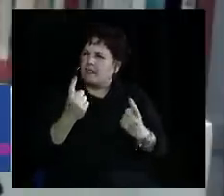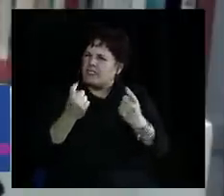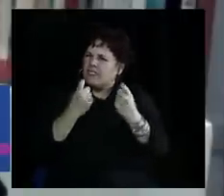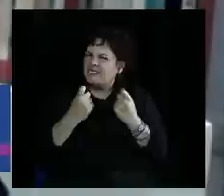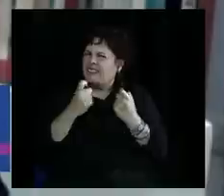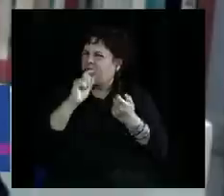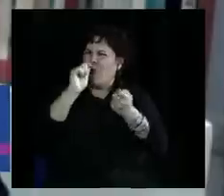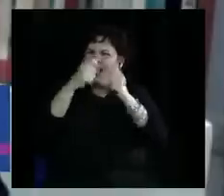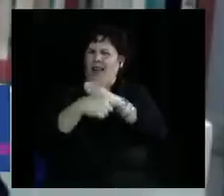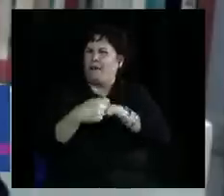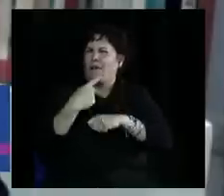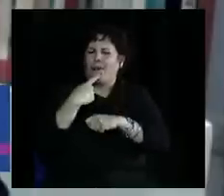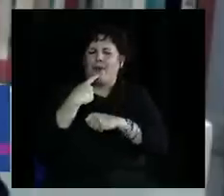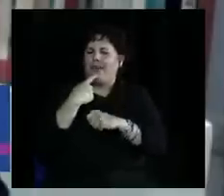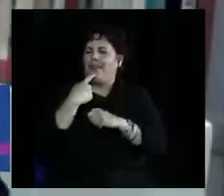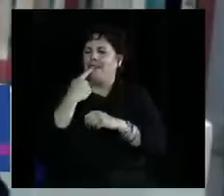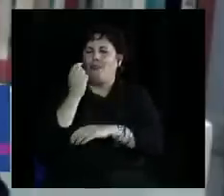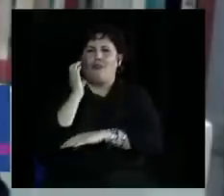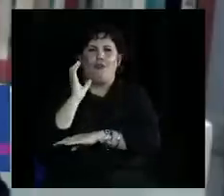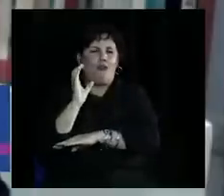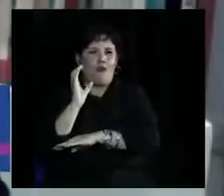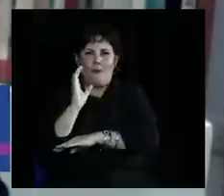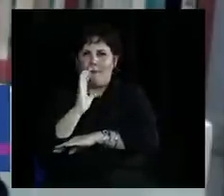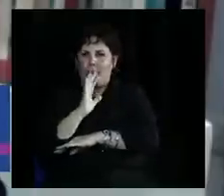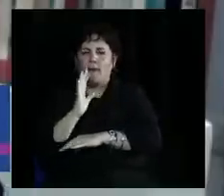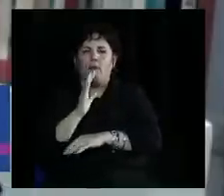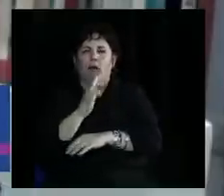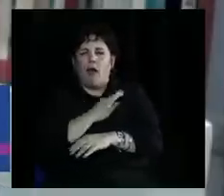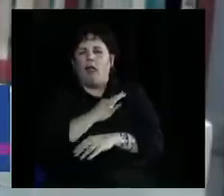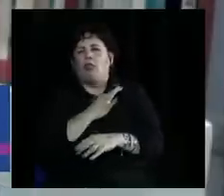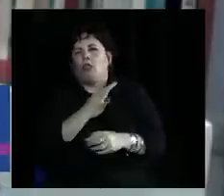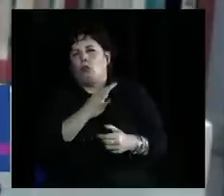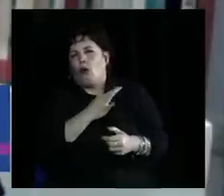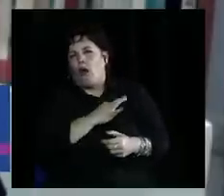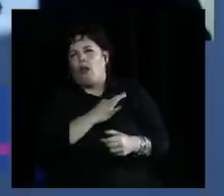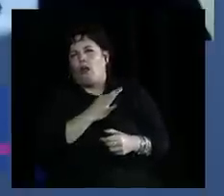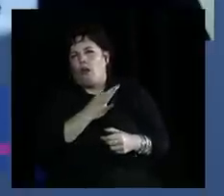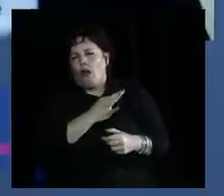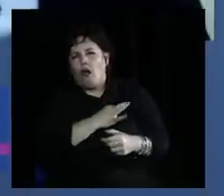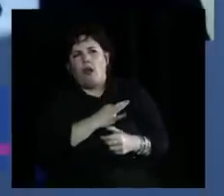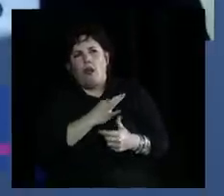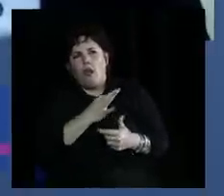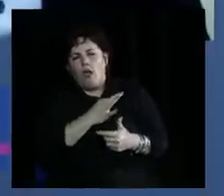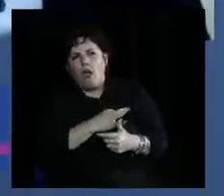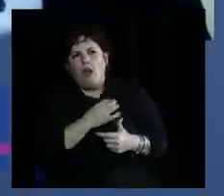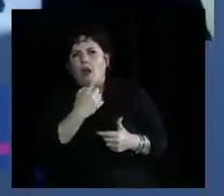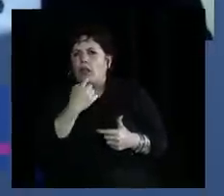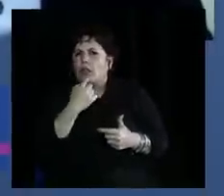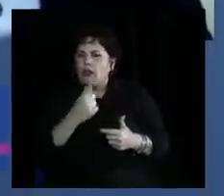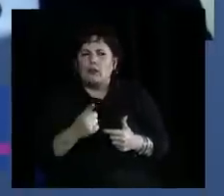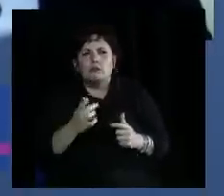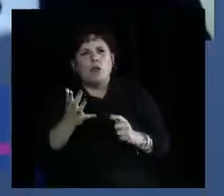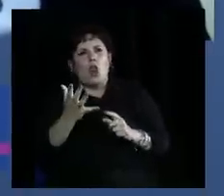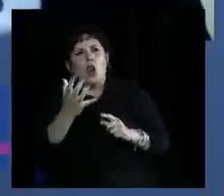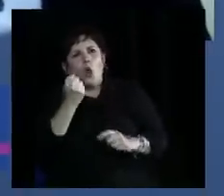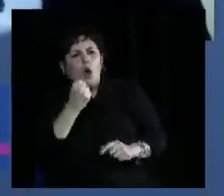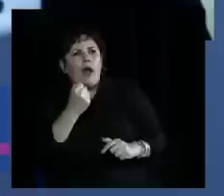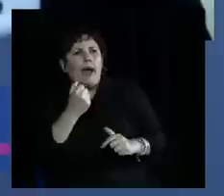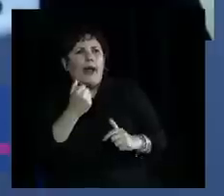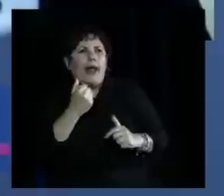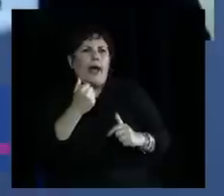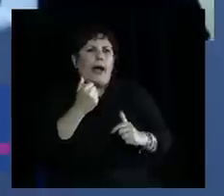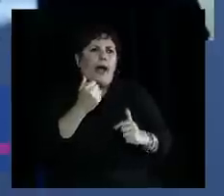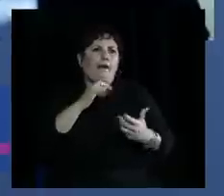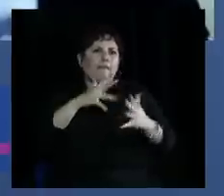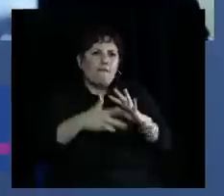cambio político en Colombia. Después de años en los que se logró de